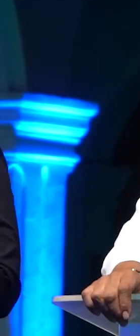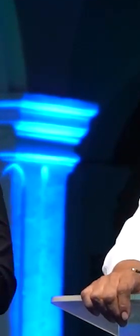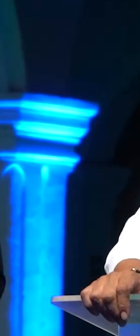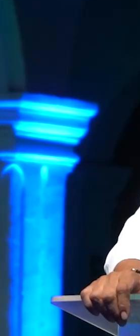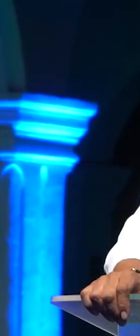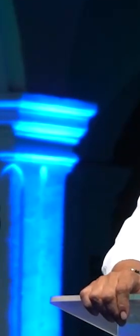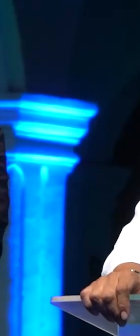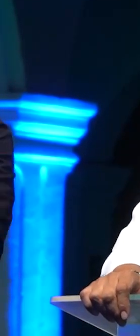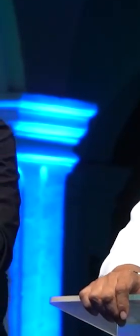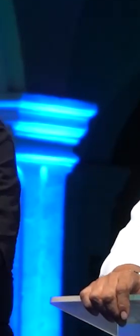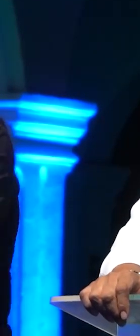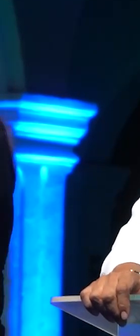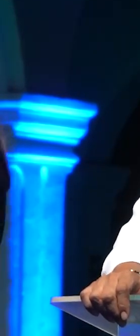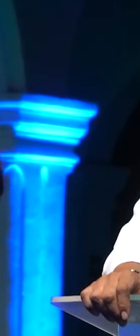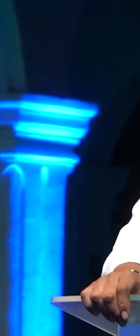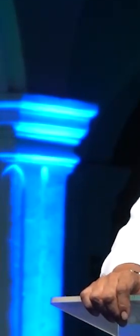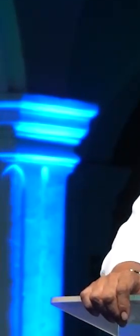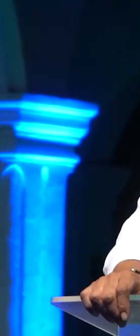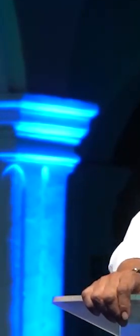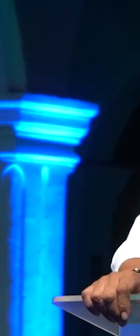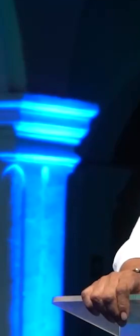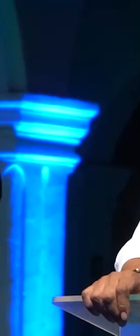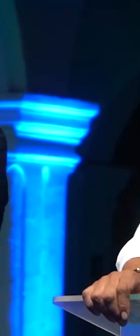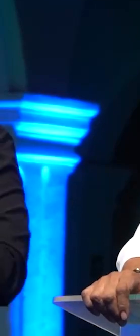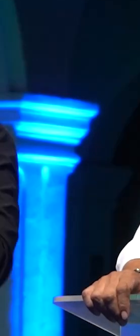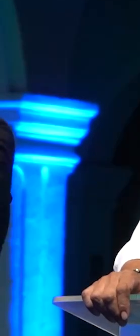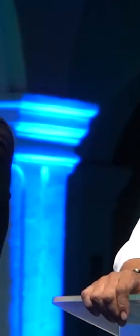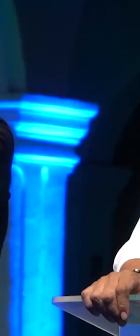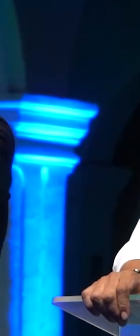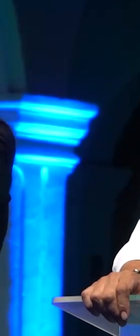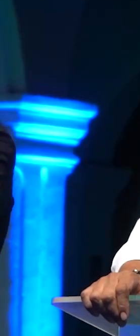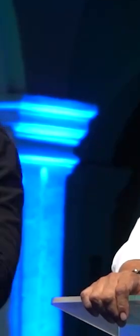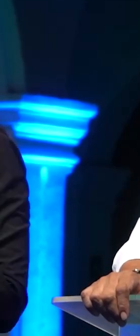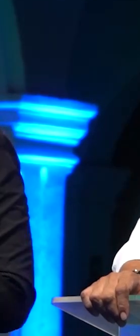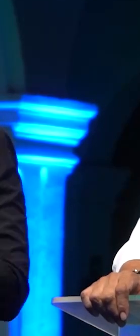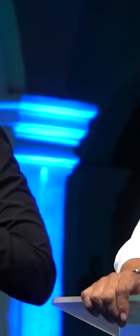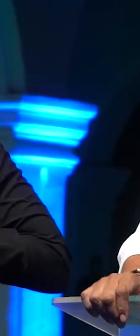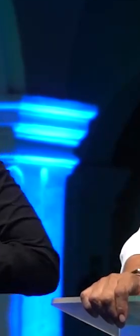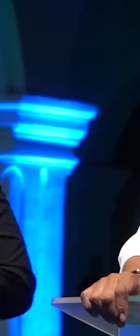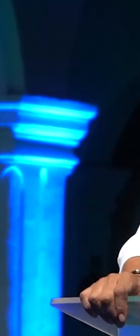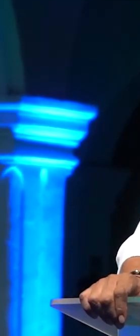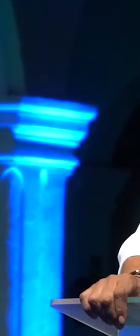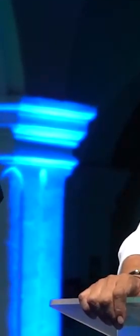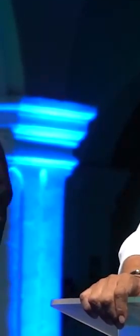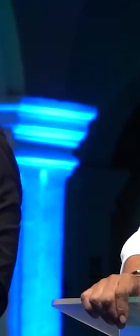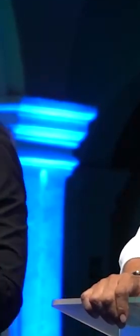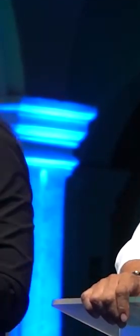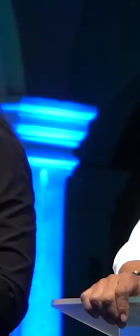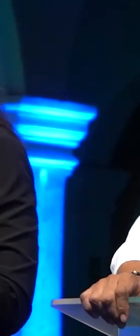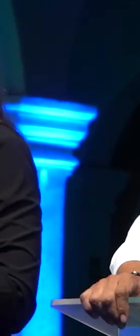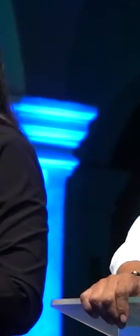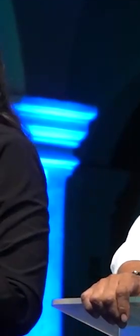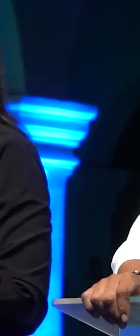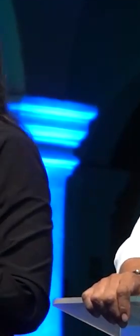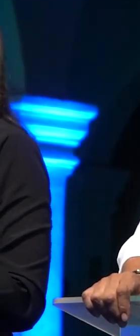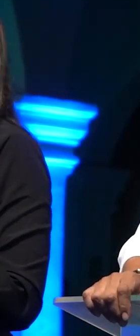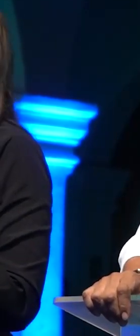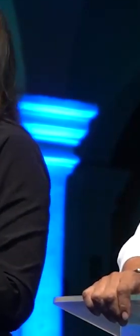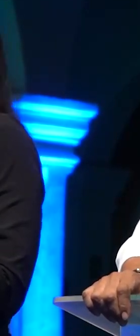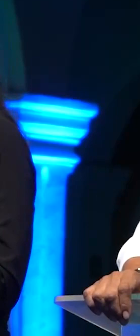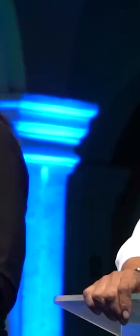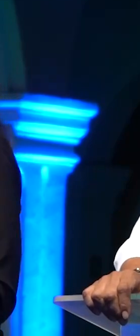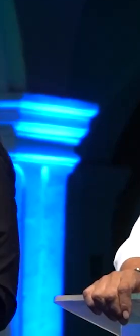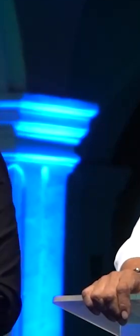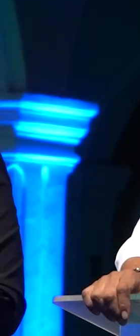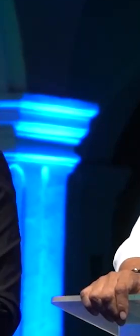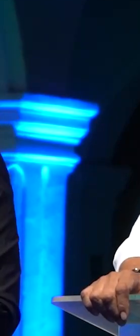asociaciones de empresarios. Muchos, la tasa y la proporción del esfuerzo que se hace para tener, nosotros quisiéramos que la Universidad